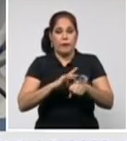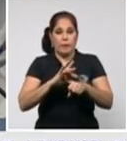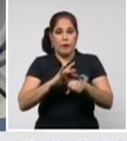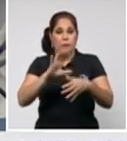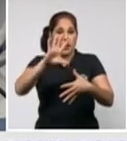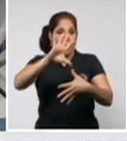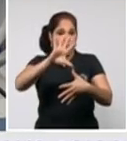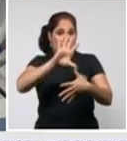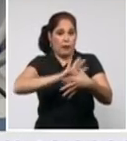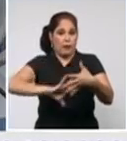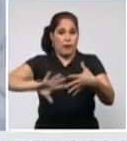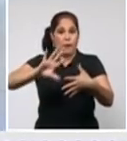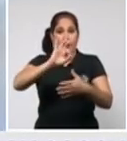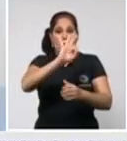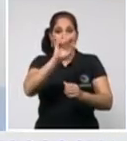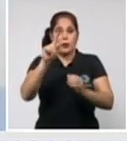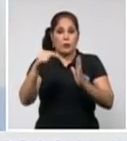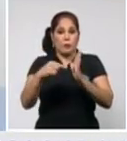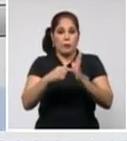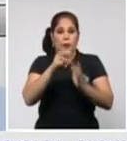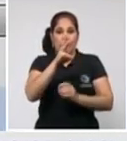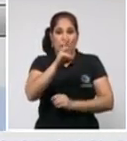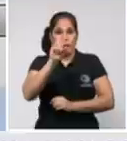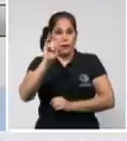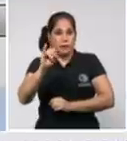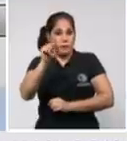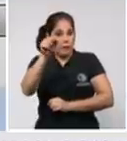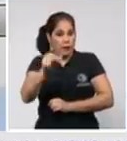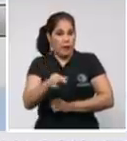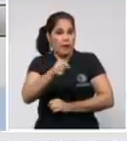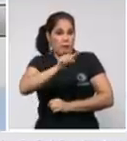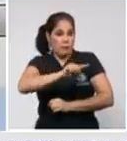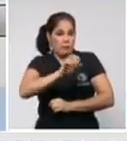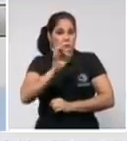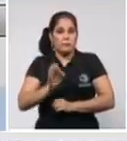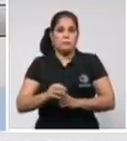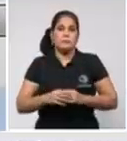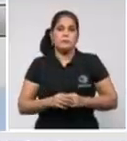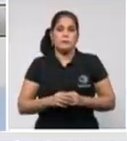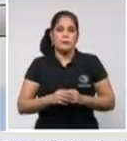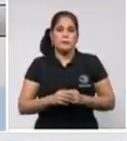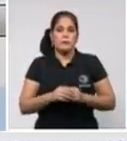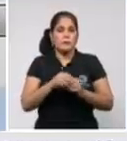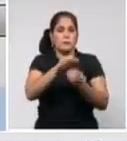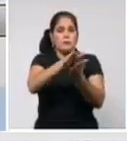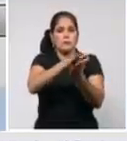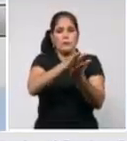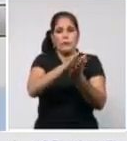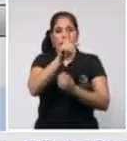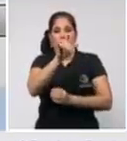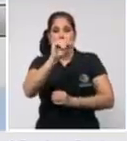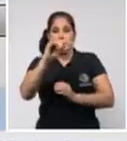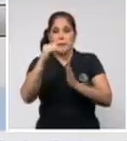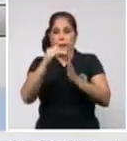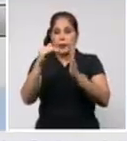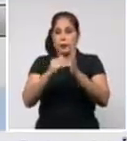los 81.036 que se diagnosticaron ayer, pues ya suman